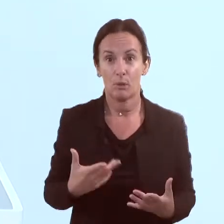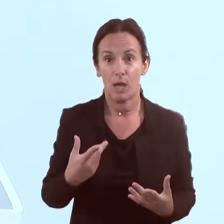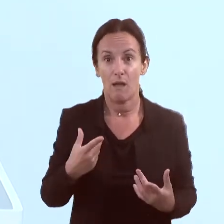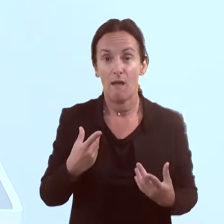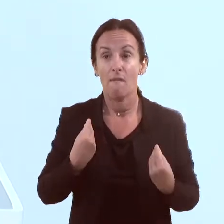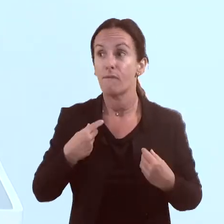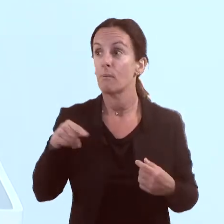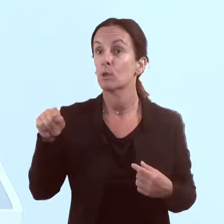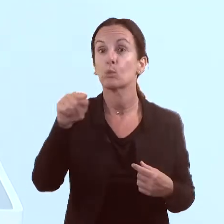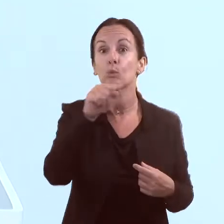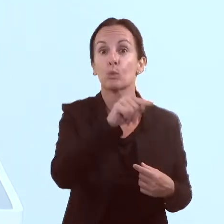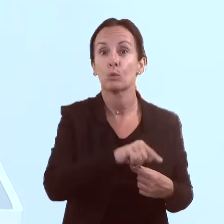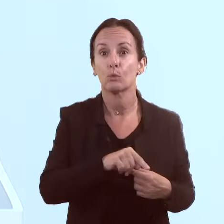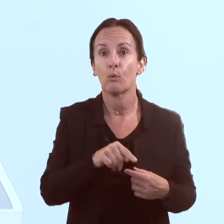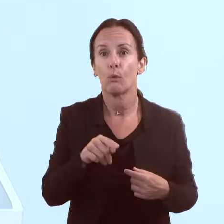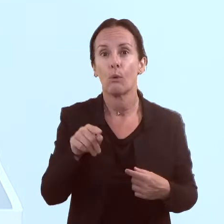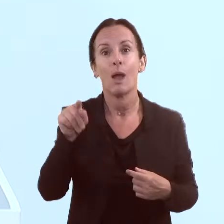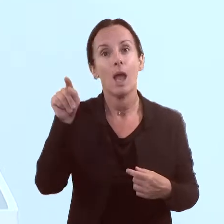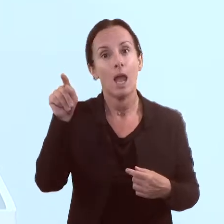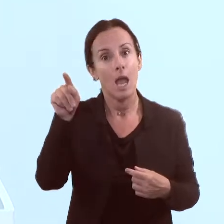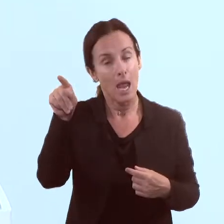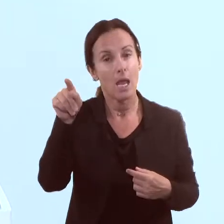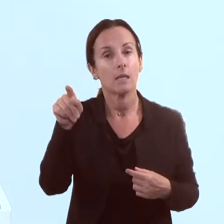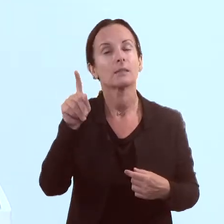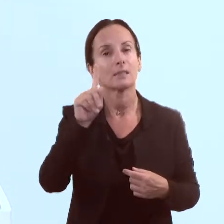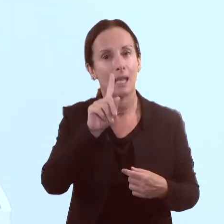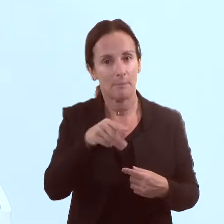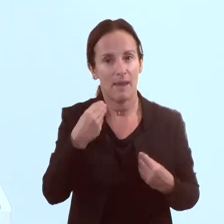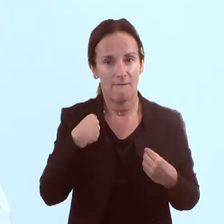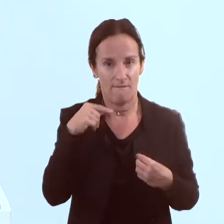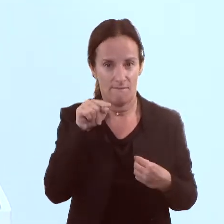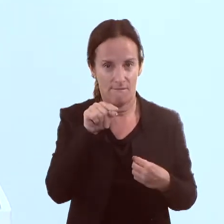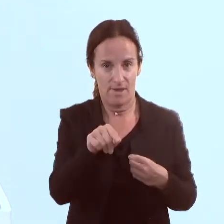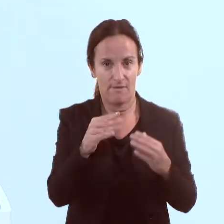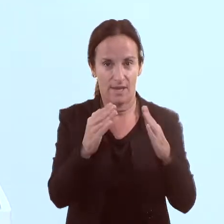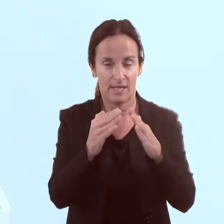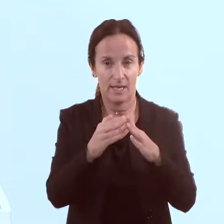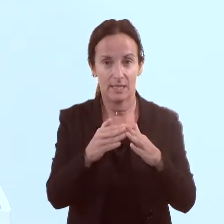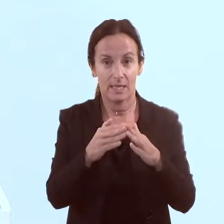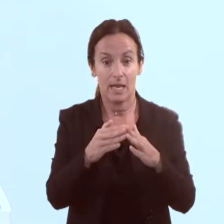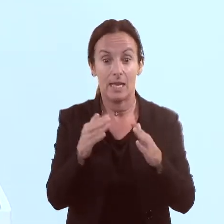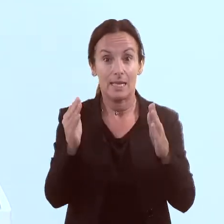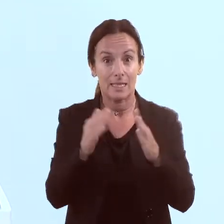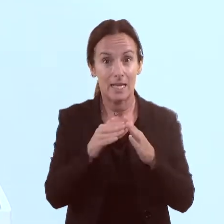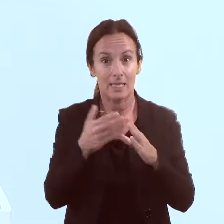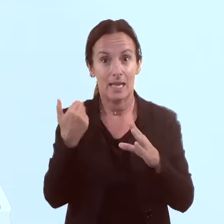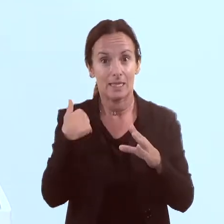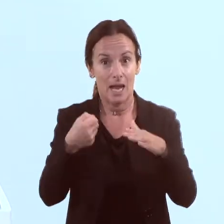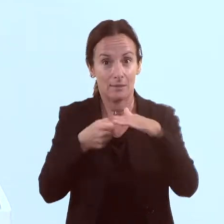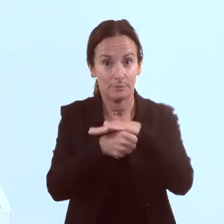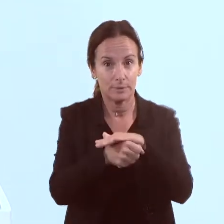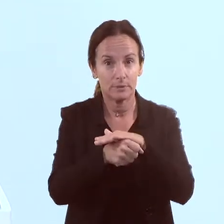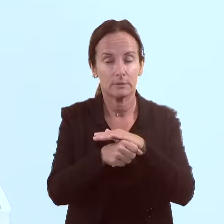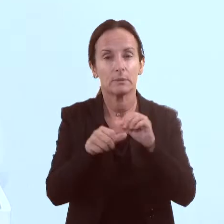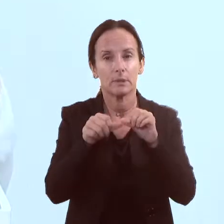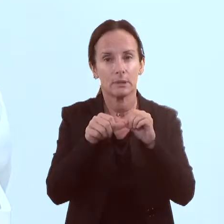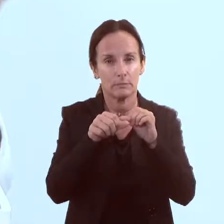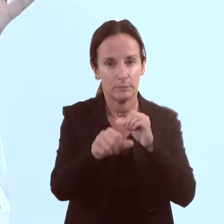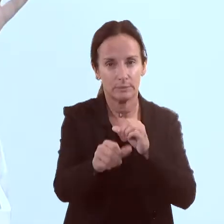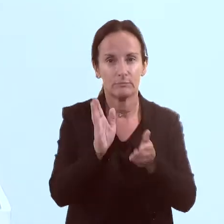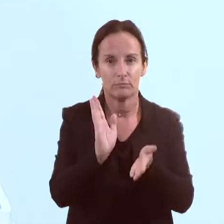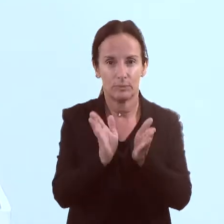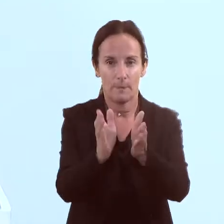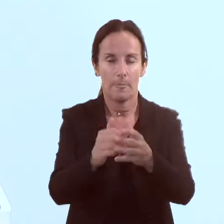nosotros y nosotras. Y a partir de ahí, ofrecer los apoyos que la persona vaya necesitando. El tratamiento no está, el